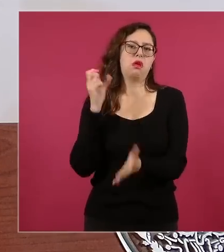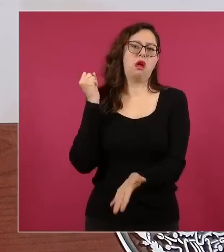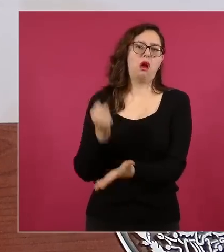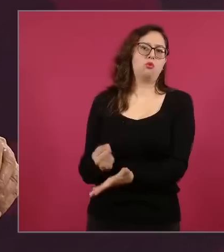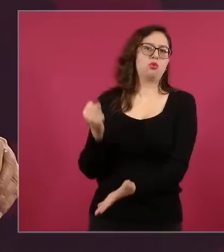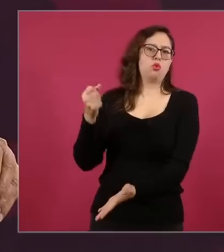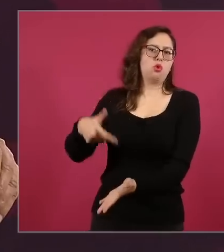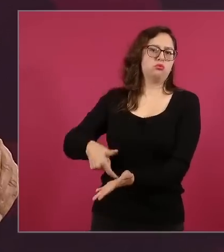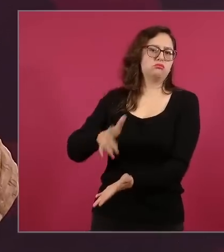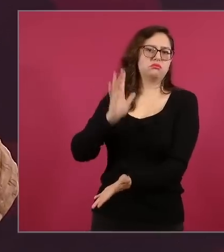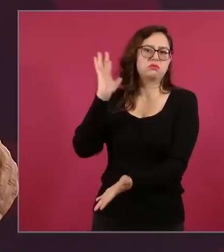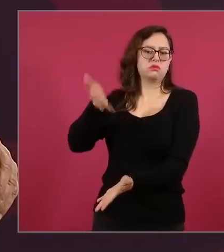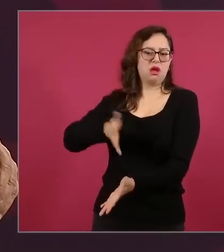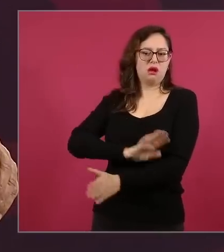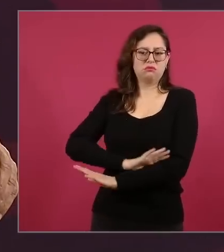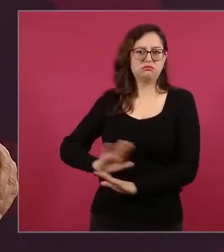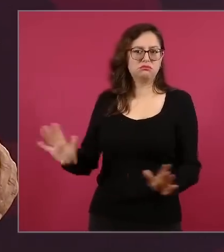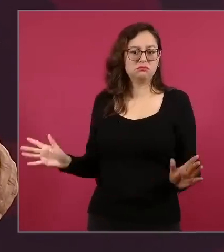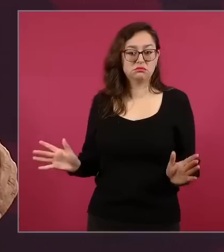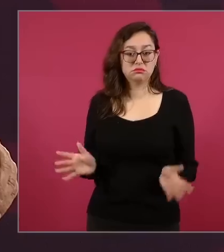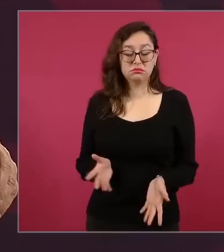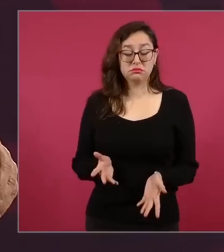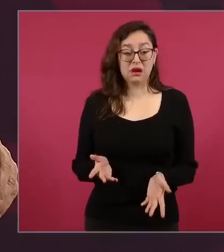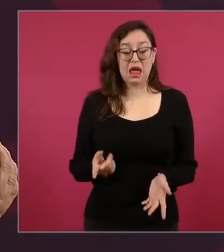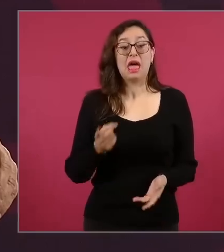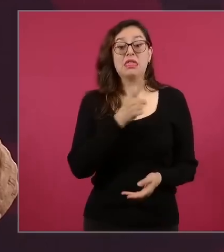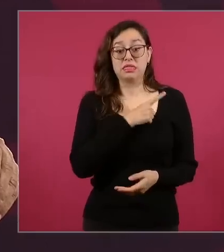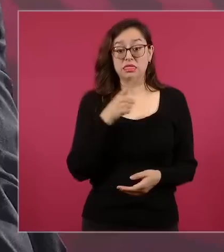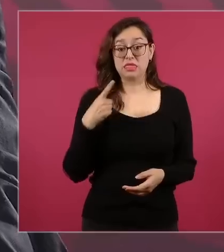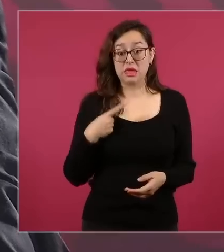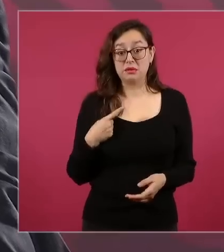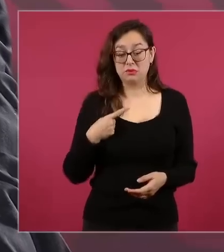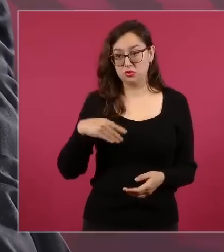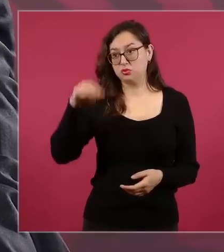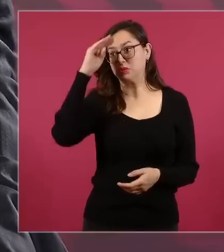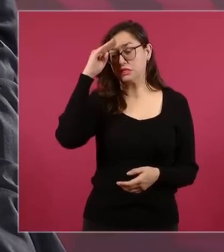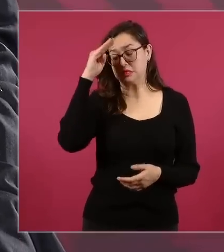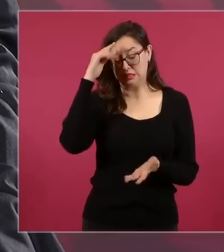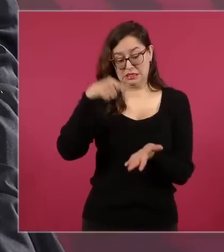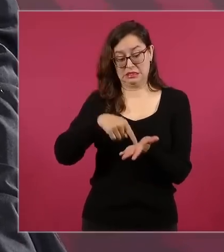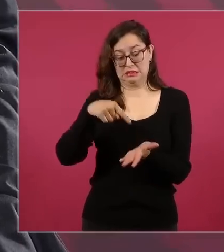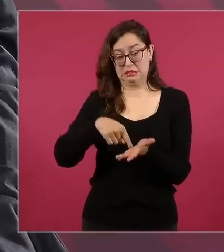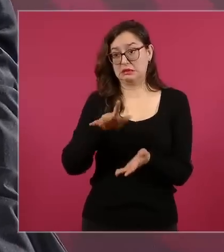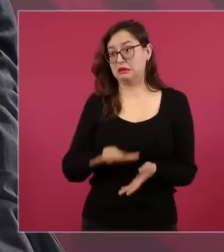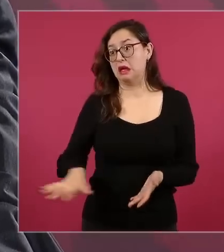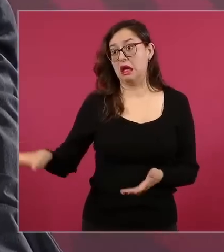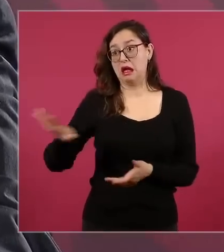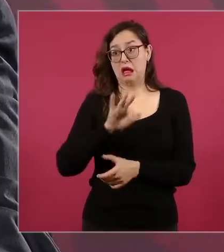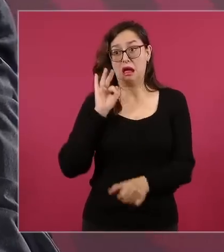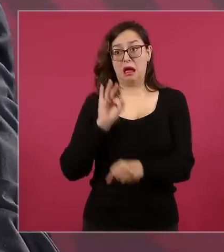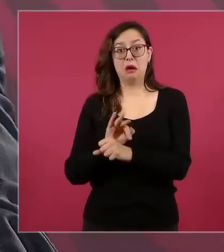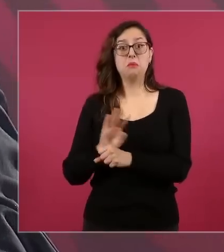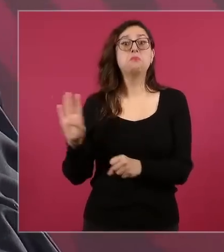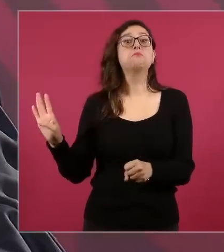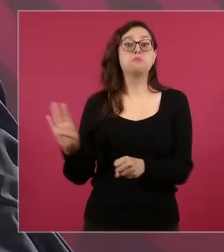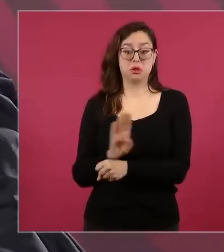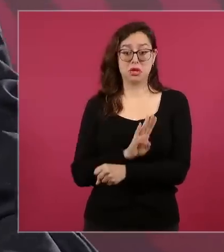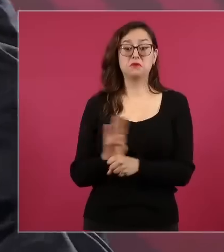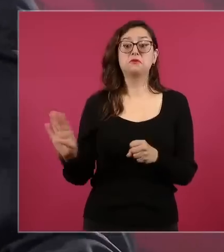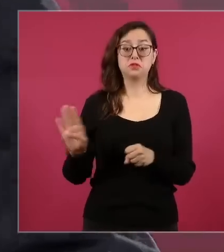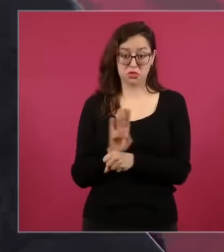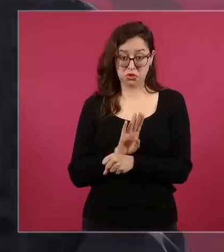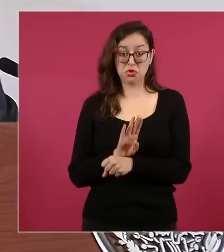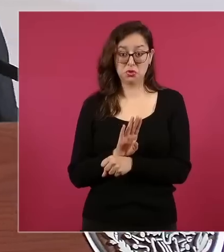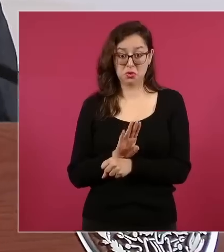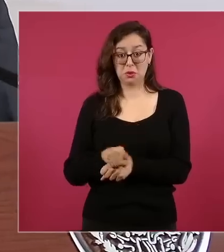hay que ver el beneficio que va a significar para